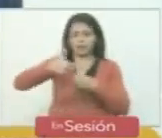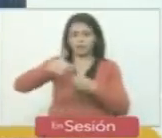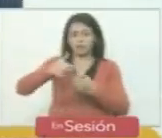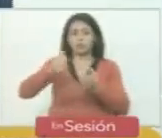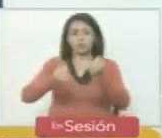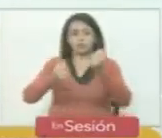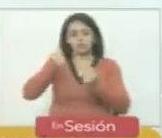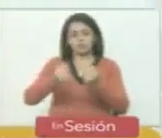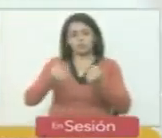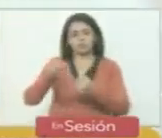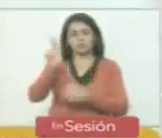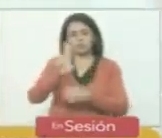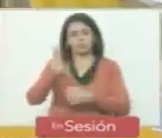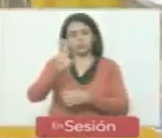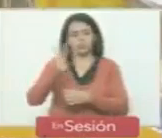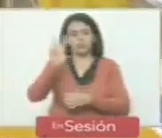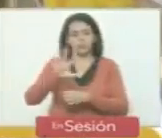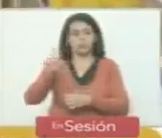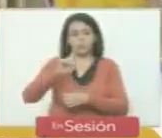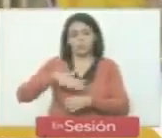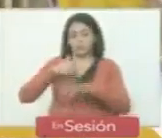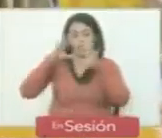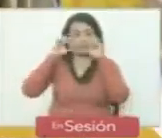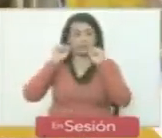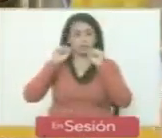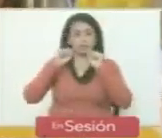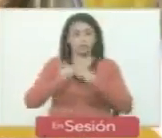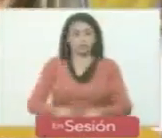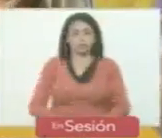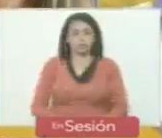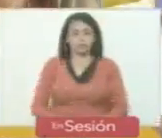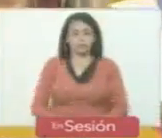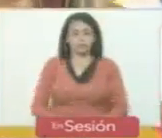consume el pueblo de Venezuela. No lo pueden entender.